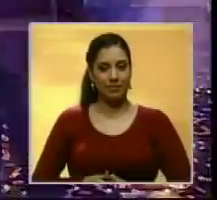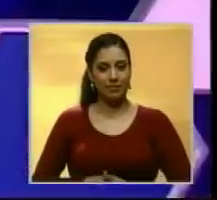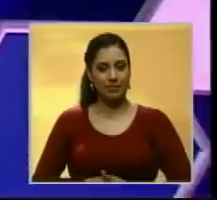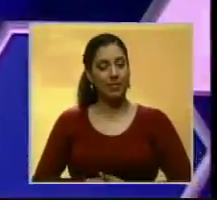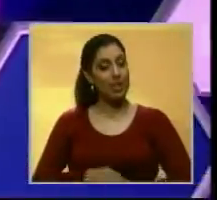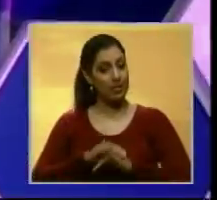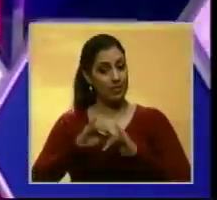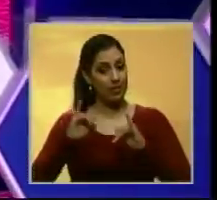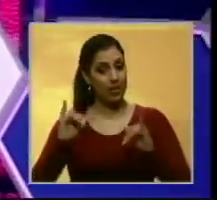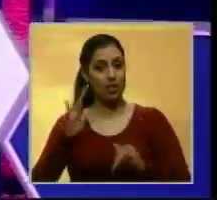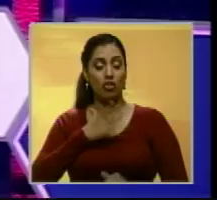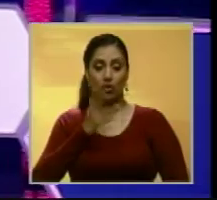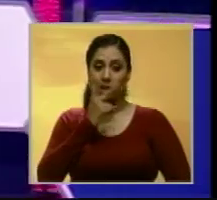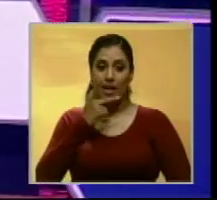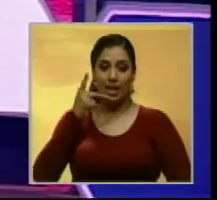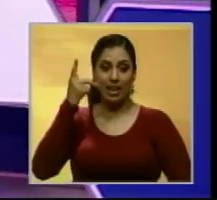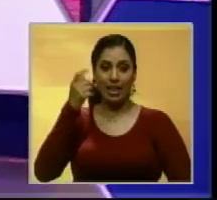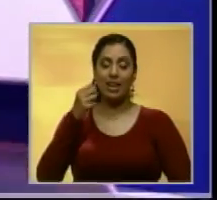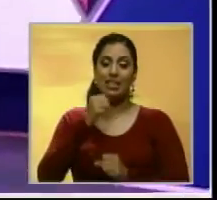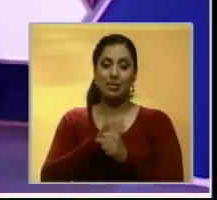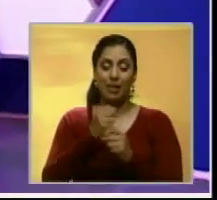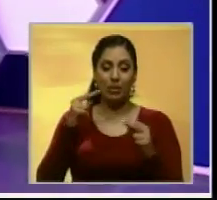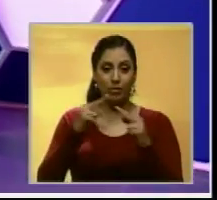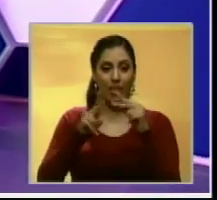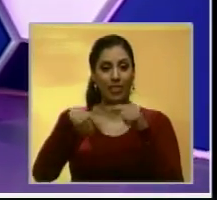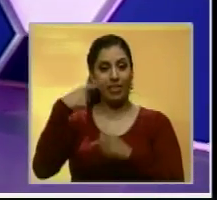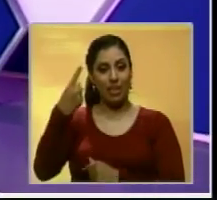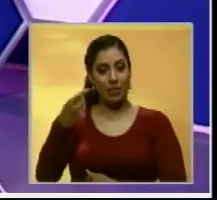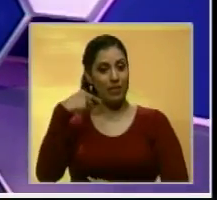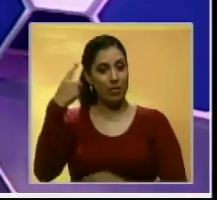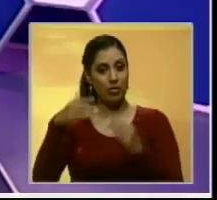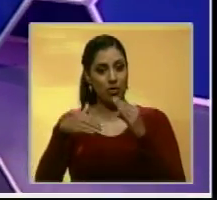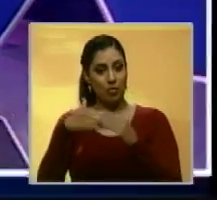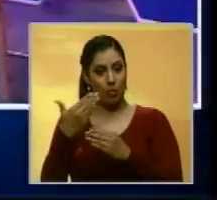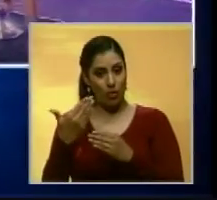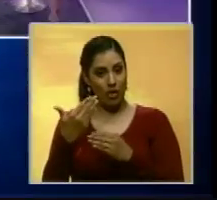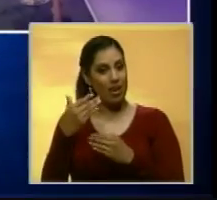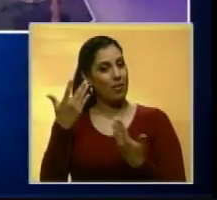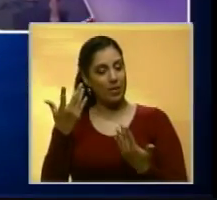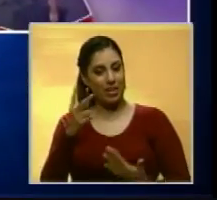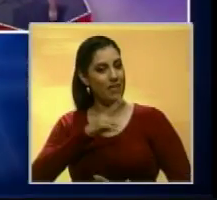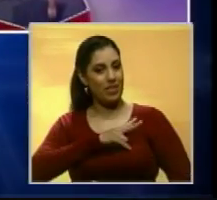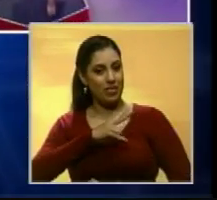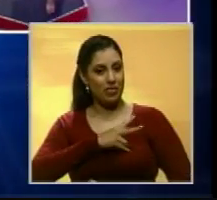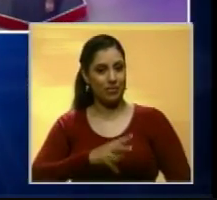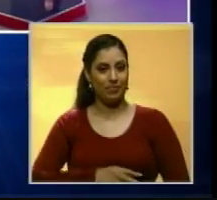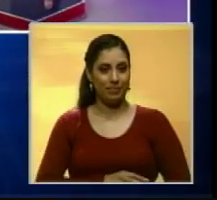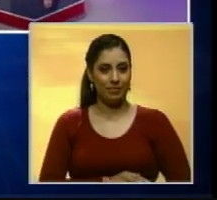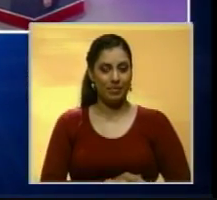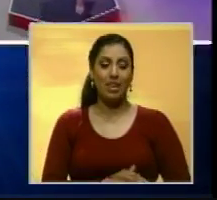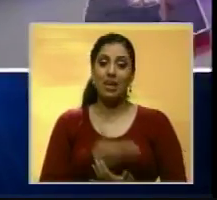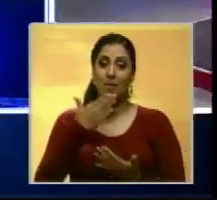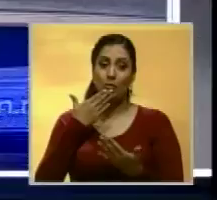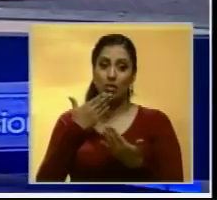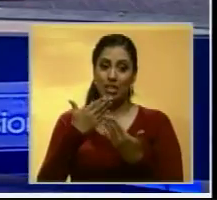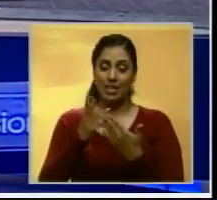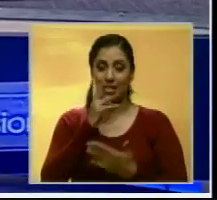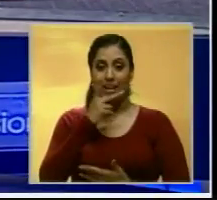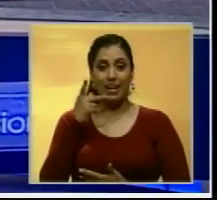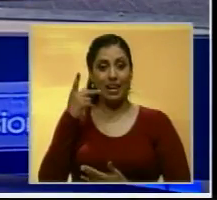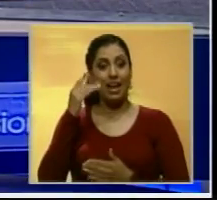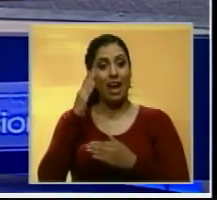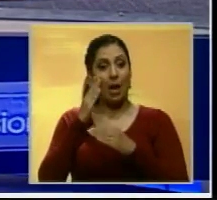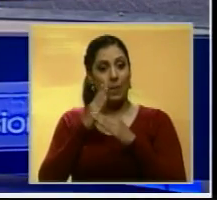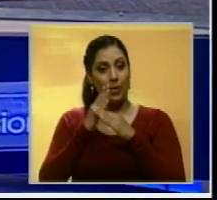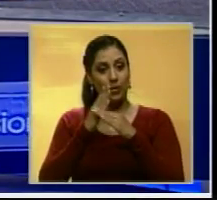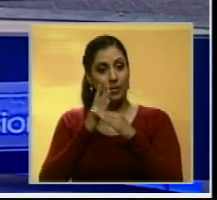Así llegamos al final. Yo soy Carilis Cuadros y los espero en una próxima emisión de Estrenos y Estrellas por su noticiero Venevisión. Muchísimas gracias, Carilis. Amigos,